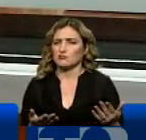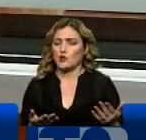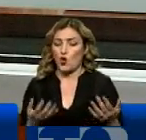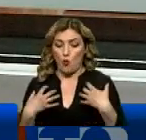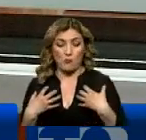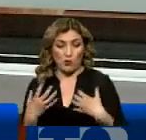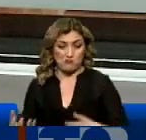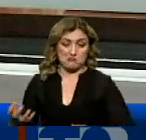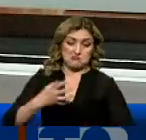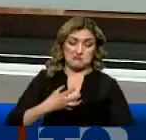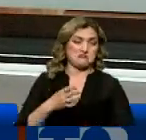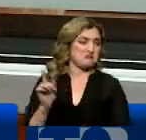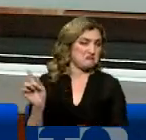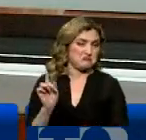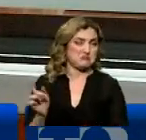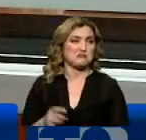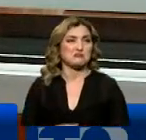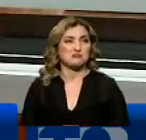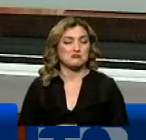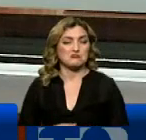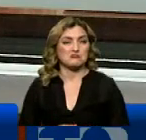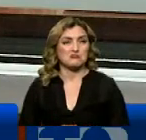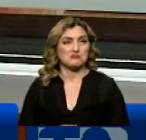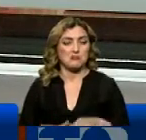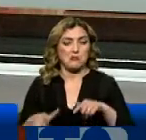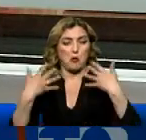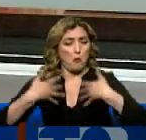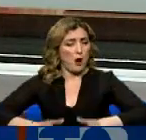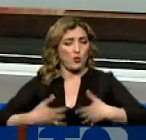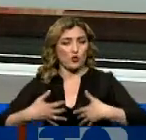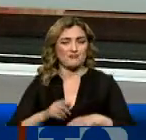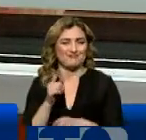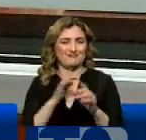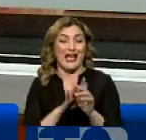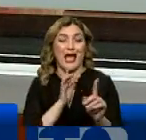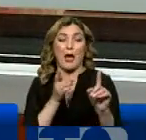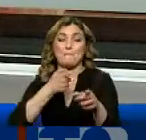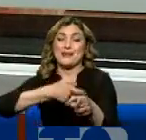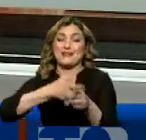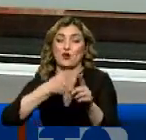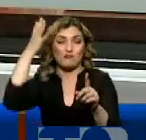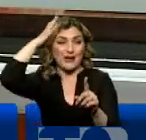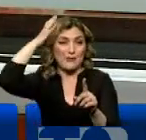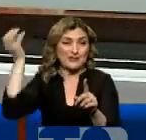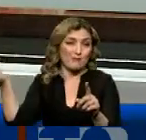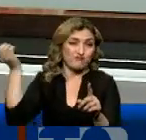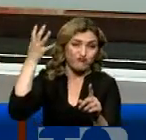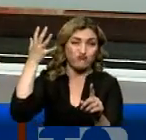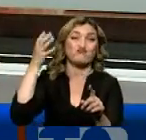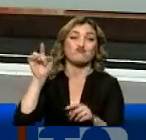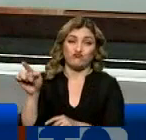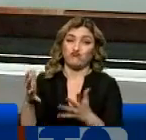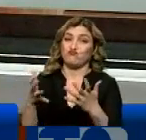cuerpo, no fue darle en otro lugar que no sea la cabeza. Y para nosotros, y esa era nuestra teoría del